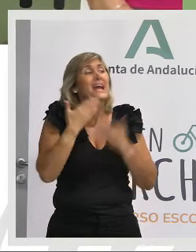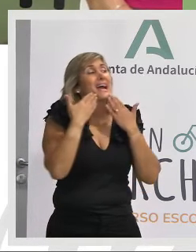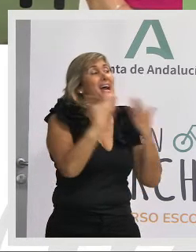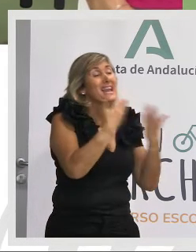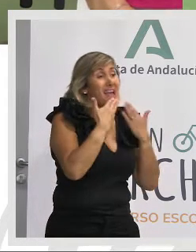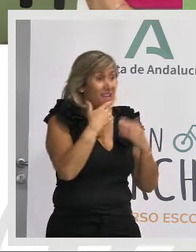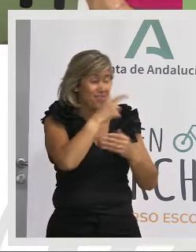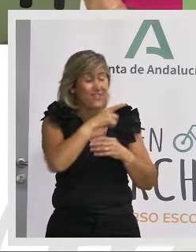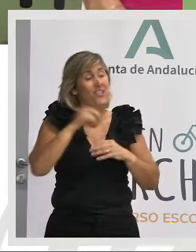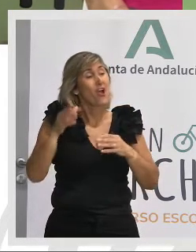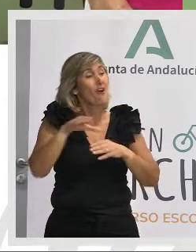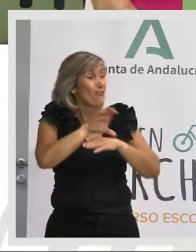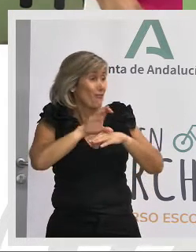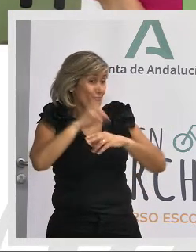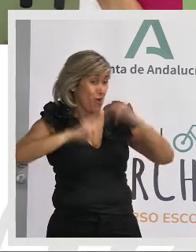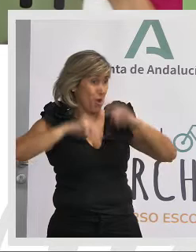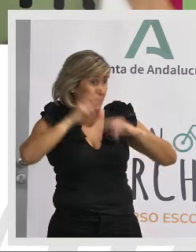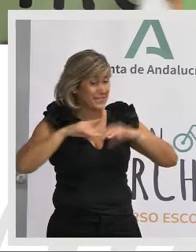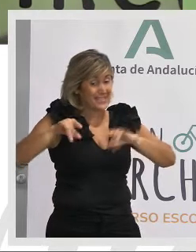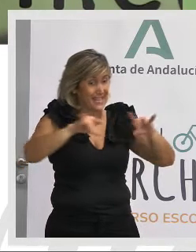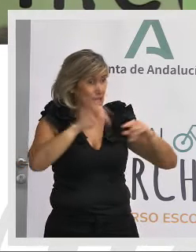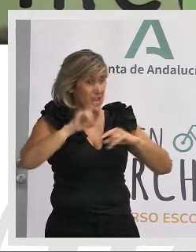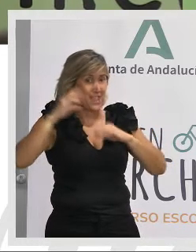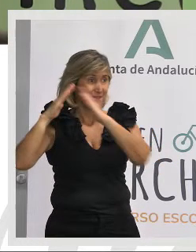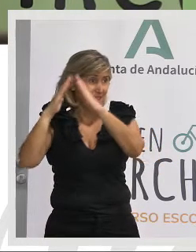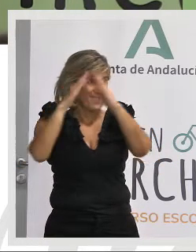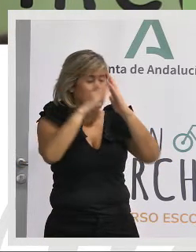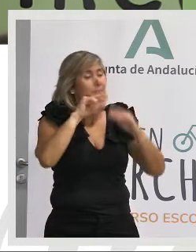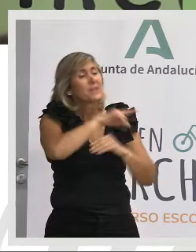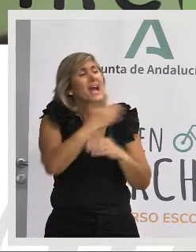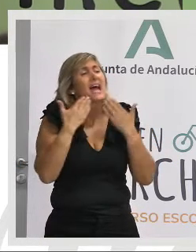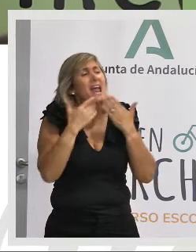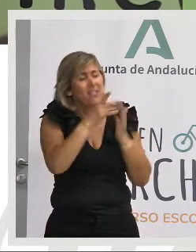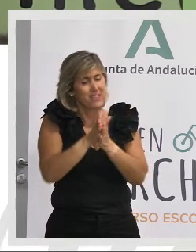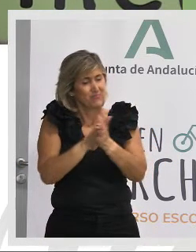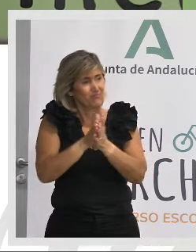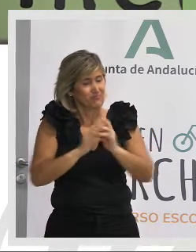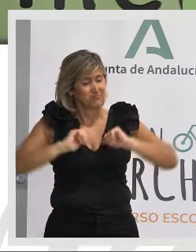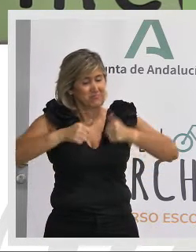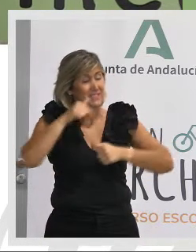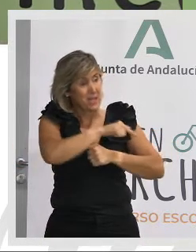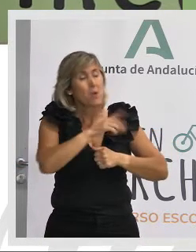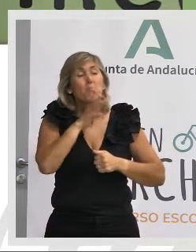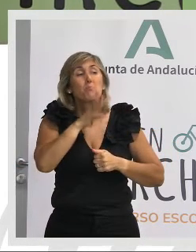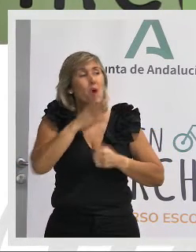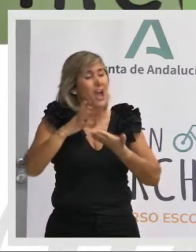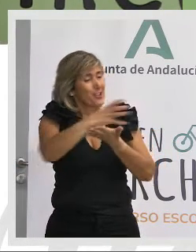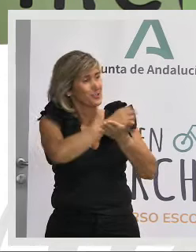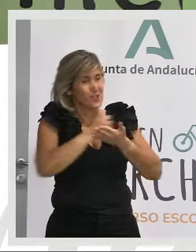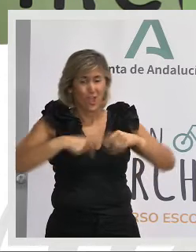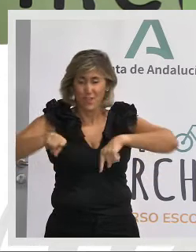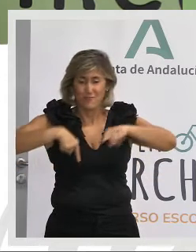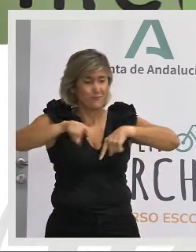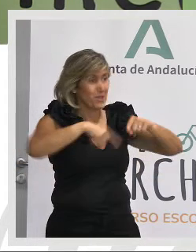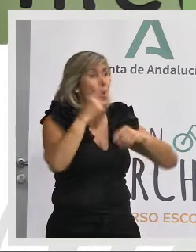Fomento, Articulación del Territorio y Vivienda poner en marcha este tipo de iniciativas tan importantes para el fomento de la movilidad sostenible y cuidado del